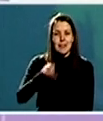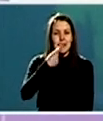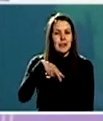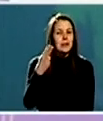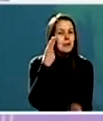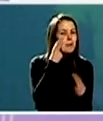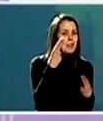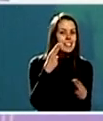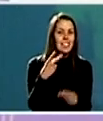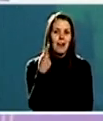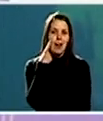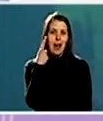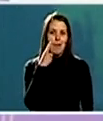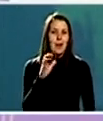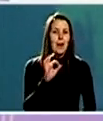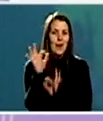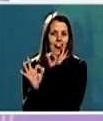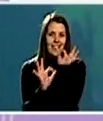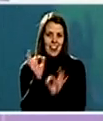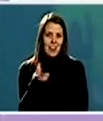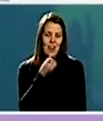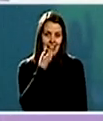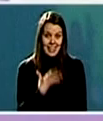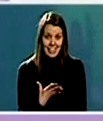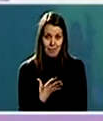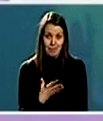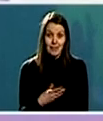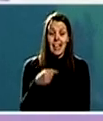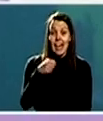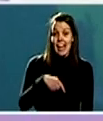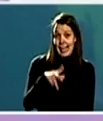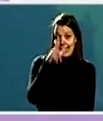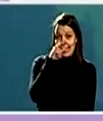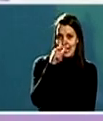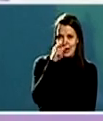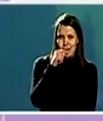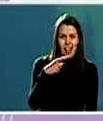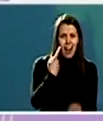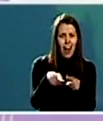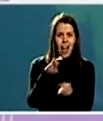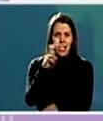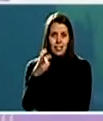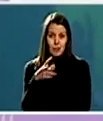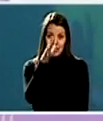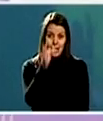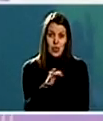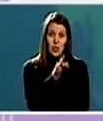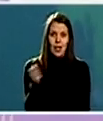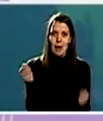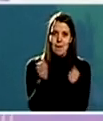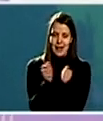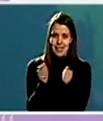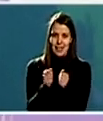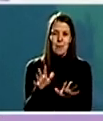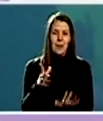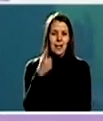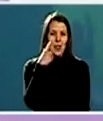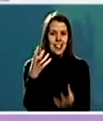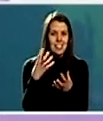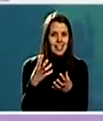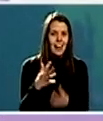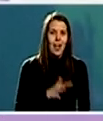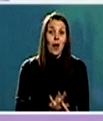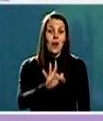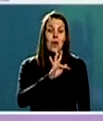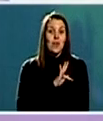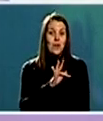fos un seguimento dos preparativos na capital celebrar más de una ventena de actividades entreas que destacan los concursos con